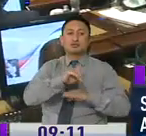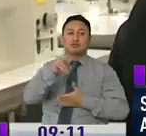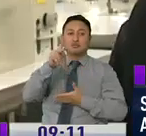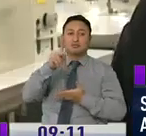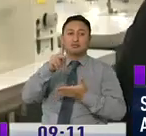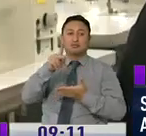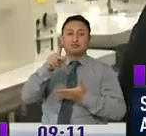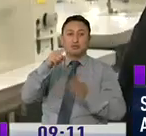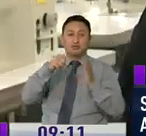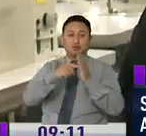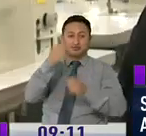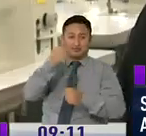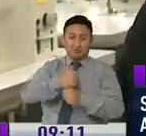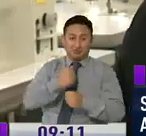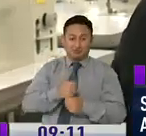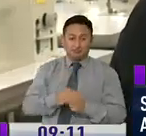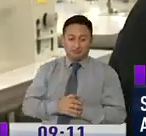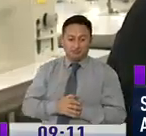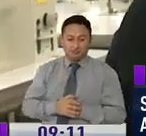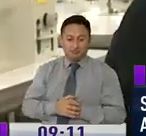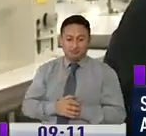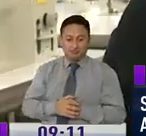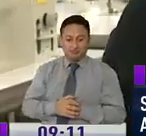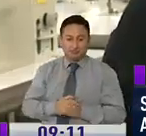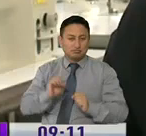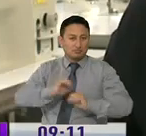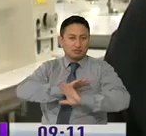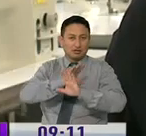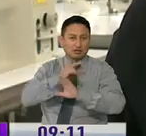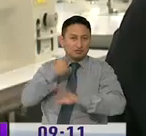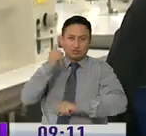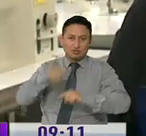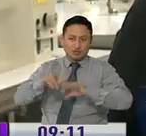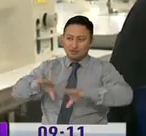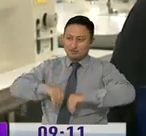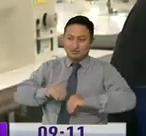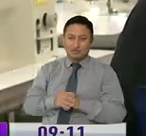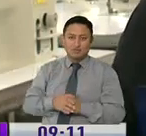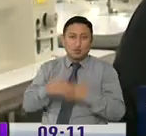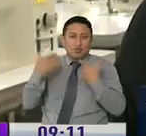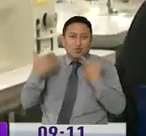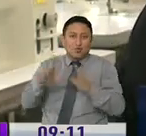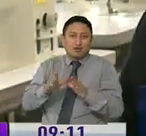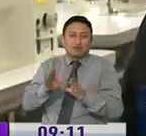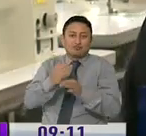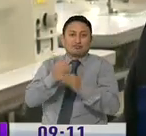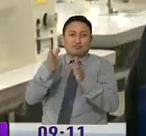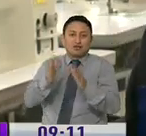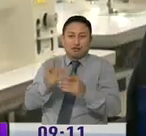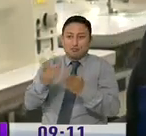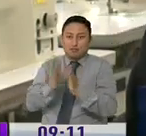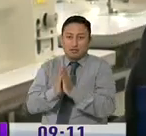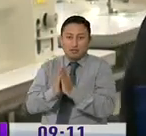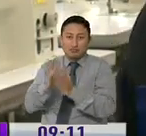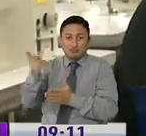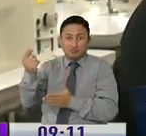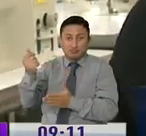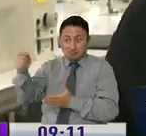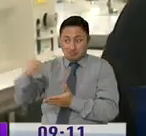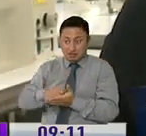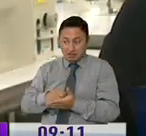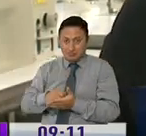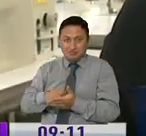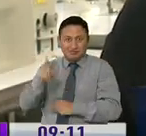diezmo, y fue claro con respecto a que eso es intolerable de cualquier manera, es decir, cualquier funcionario que incurra en pedir dinero para que alguien trabaje para él no